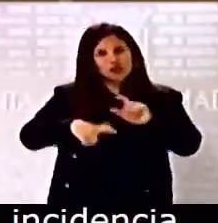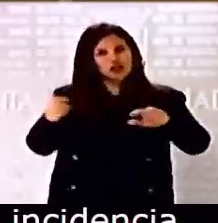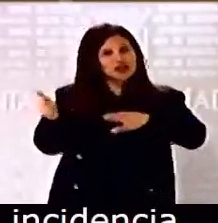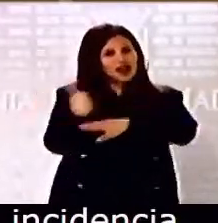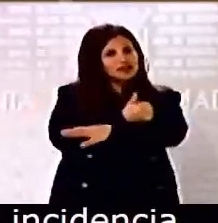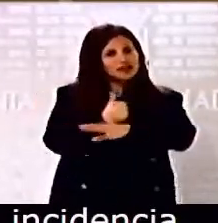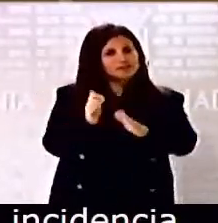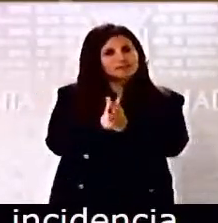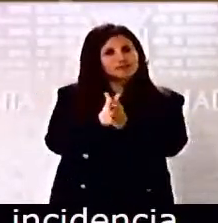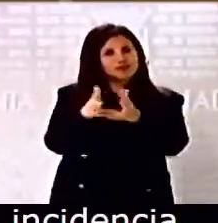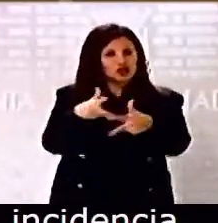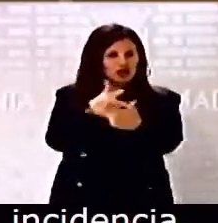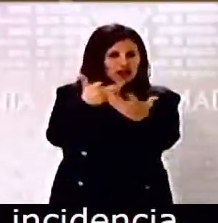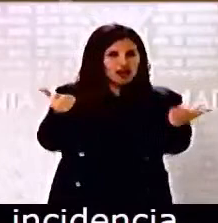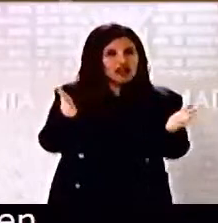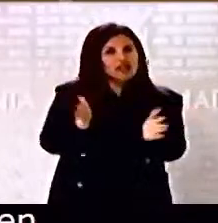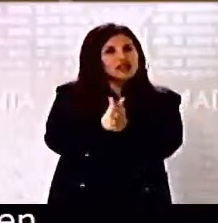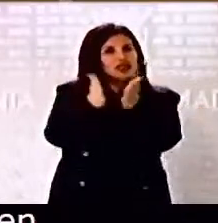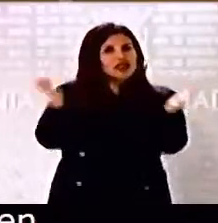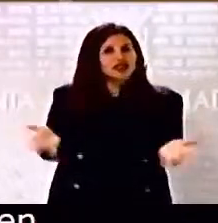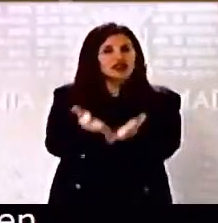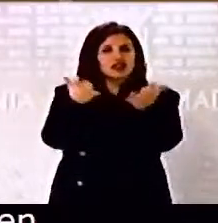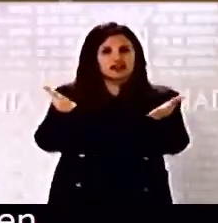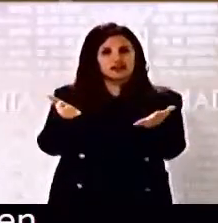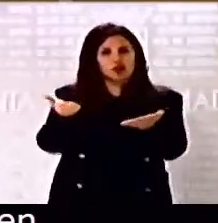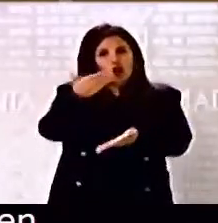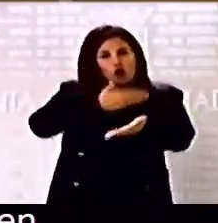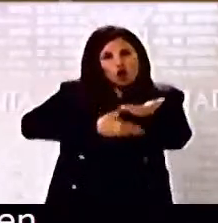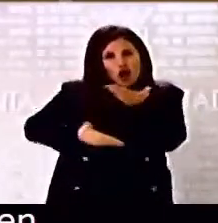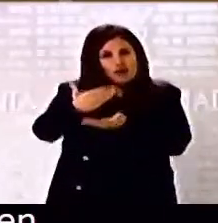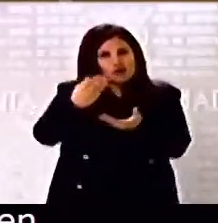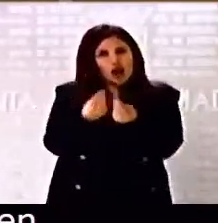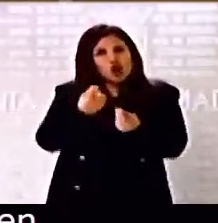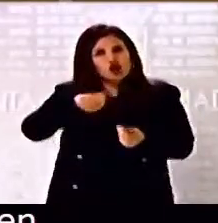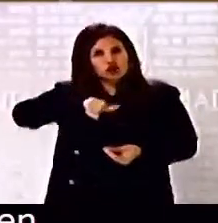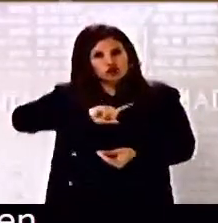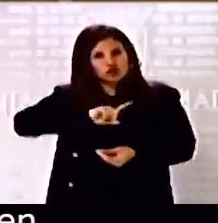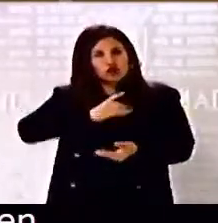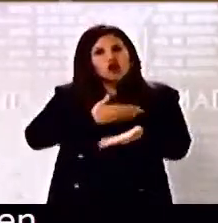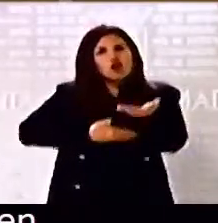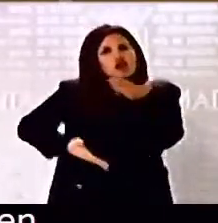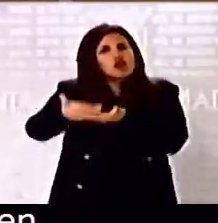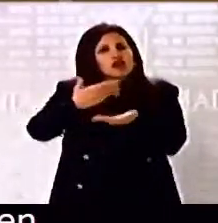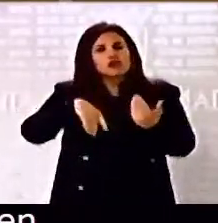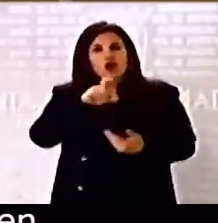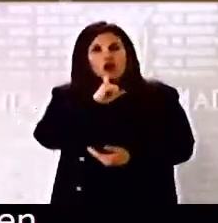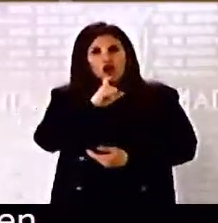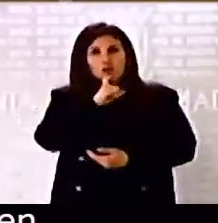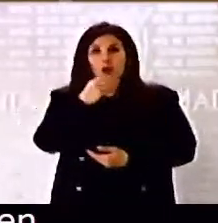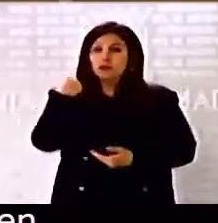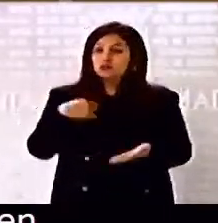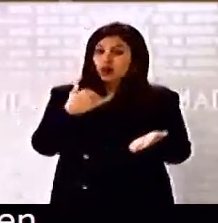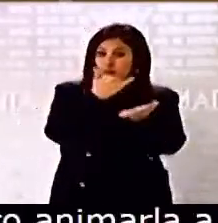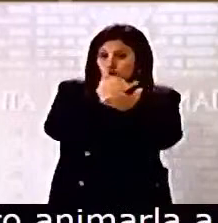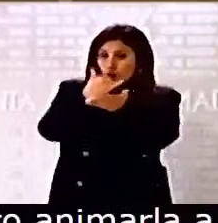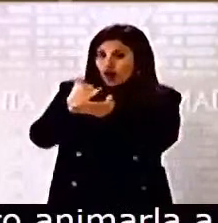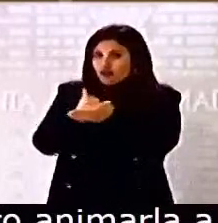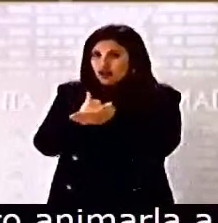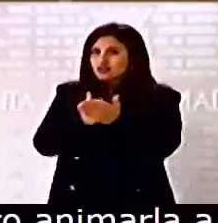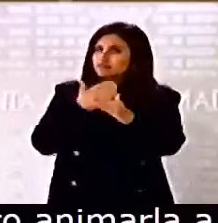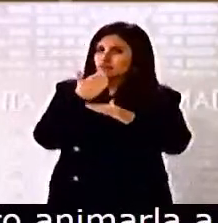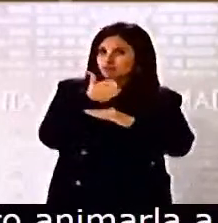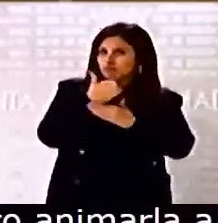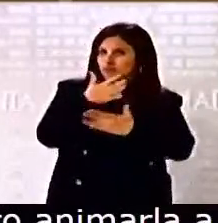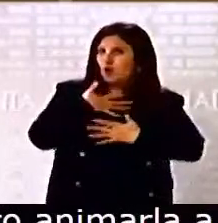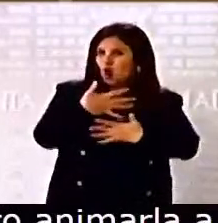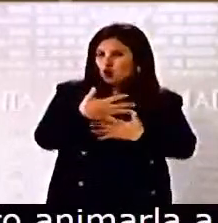A la población quiero animarla a que colabore con nosotros, acudiendo a esos cribados que van a permanecer abiertos,